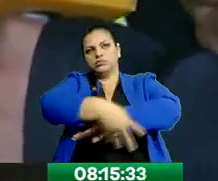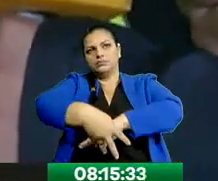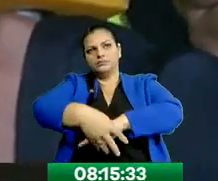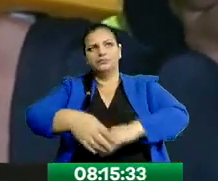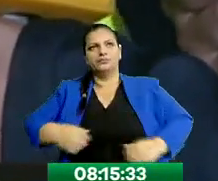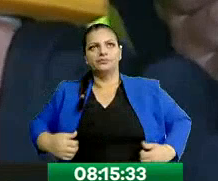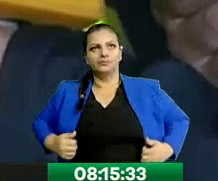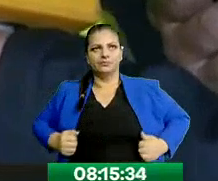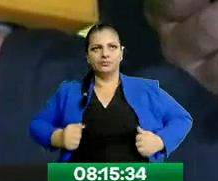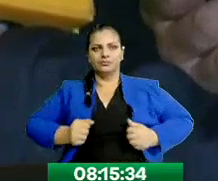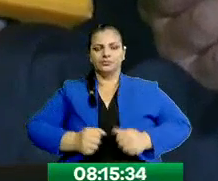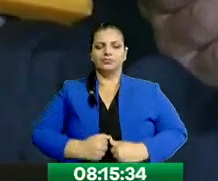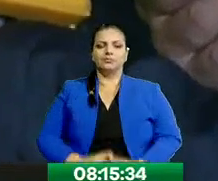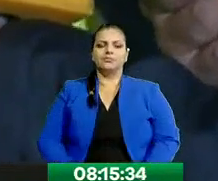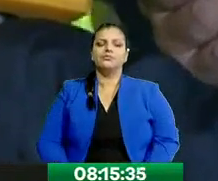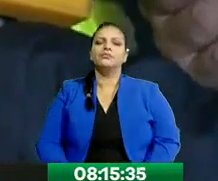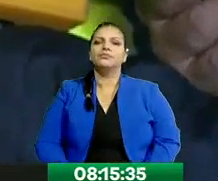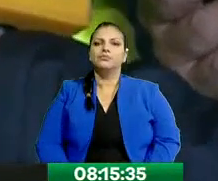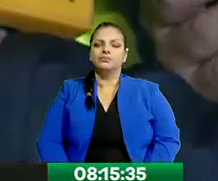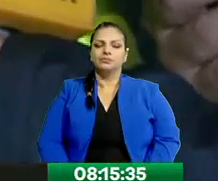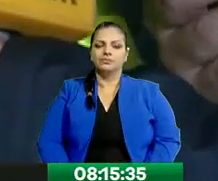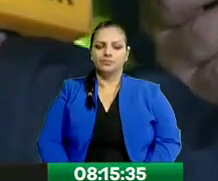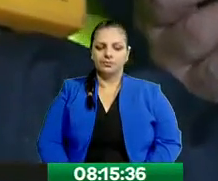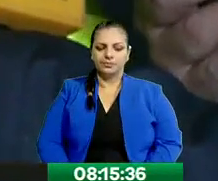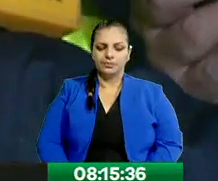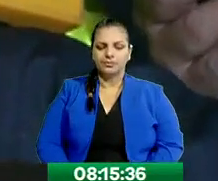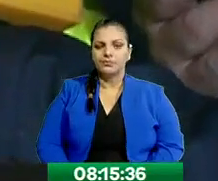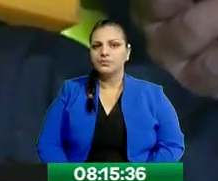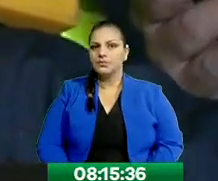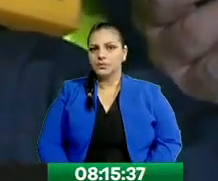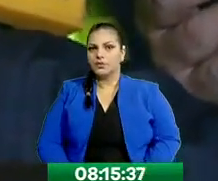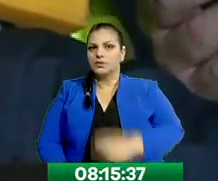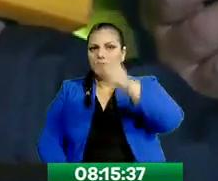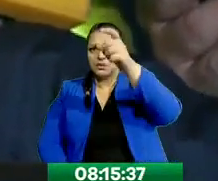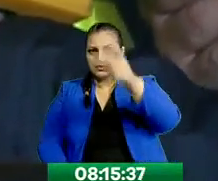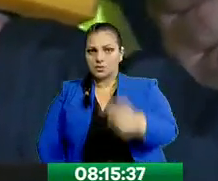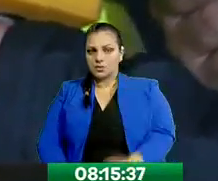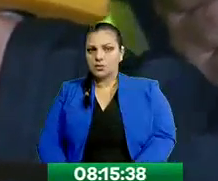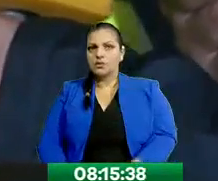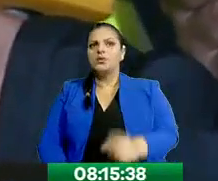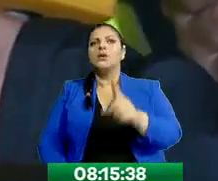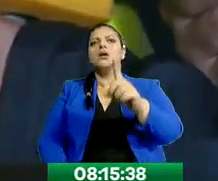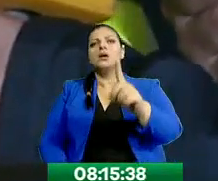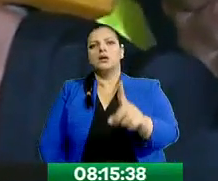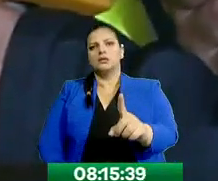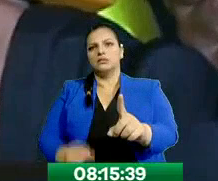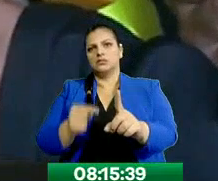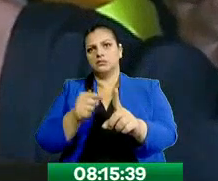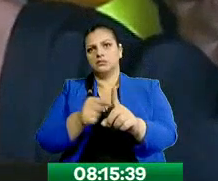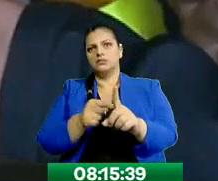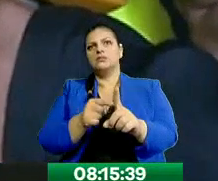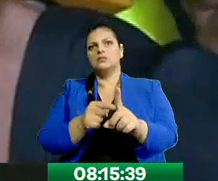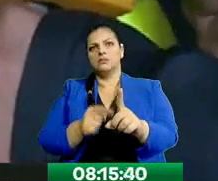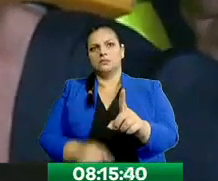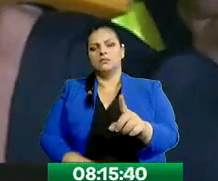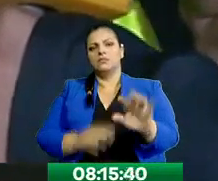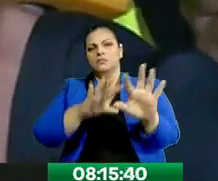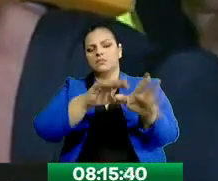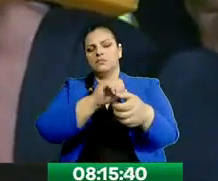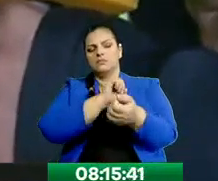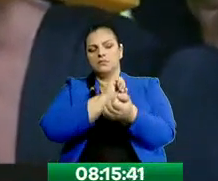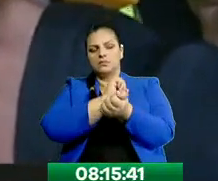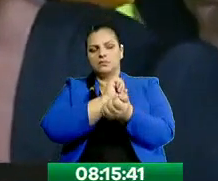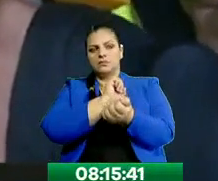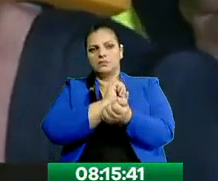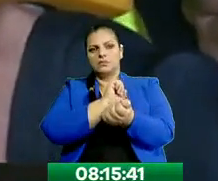es una persona que es conocido con el alias de Canga, el mismo que después de las